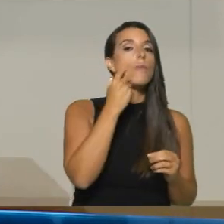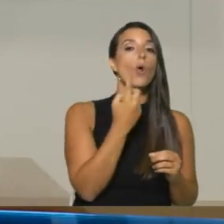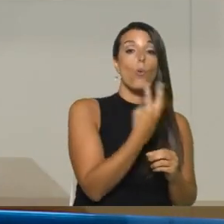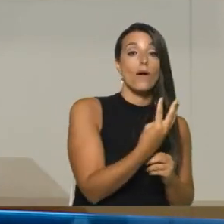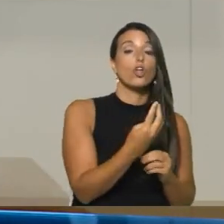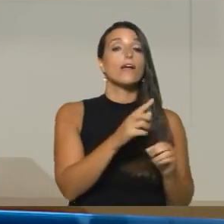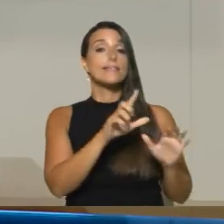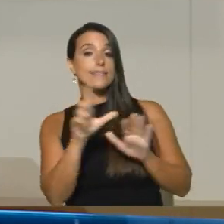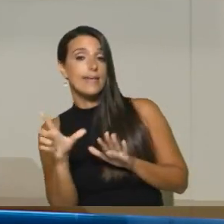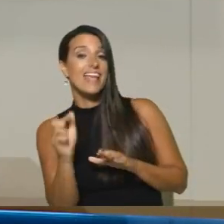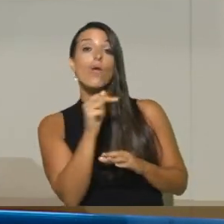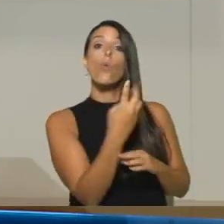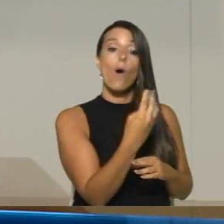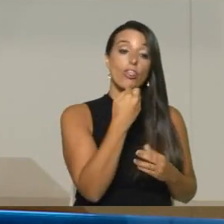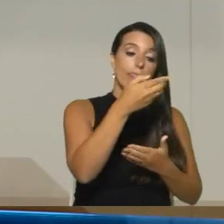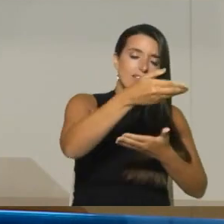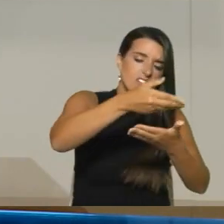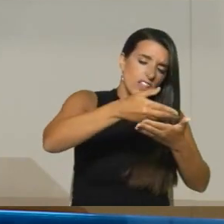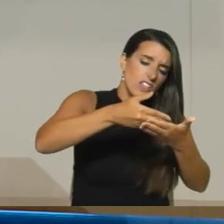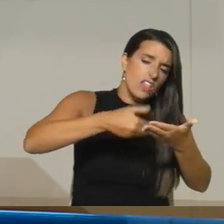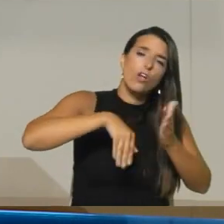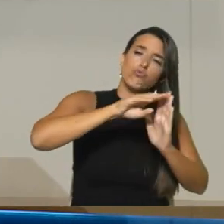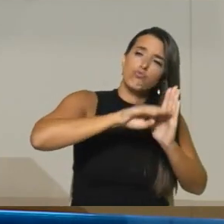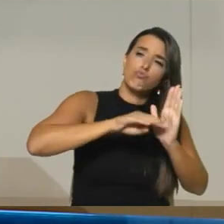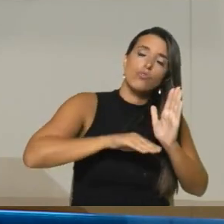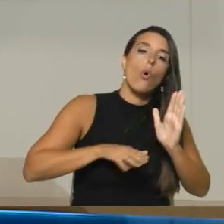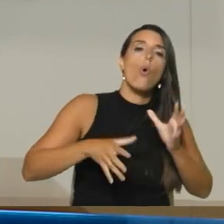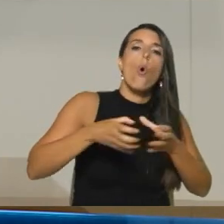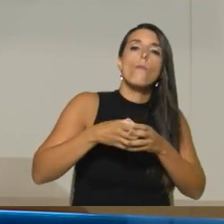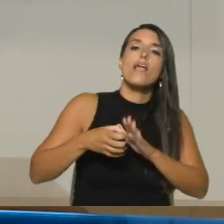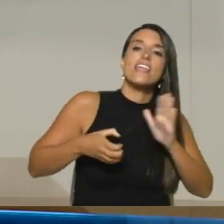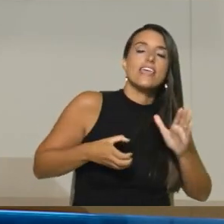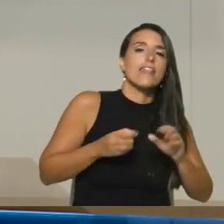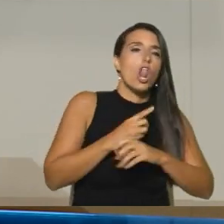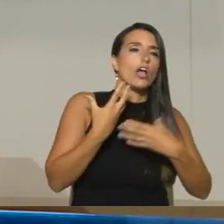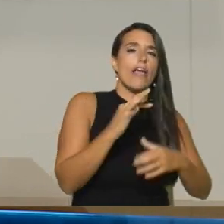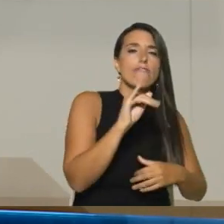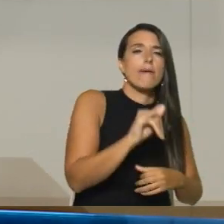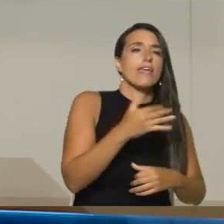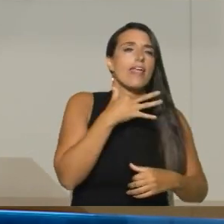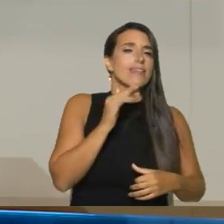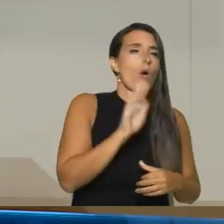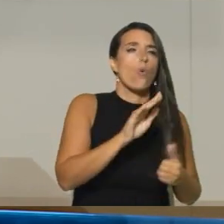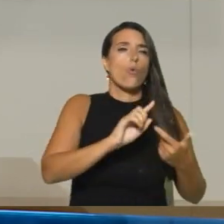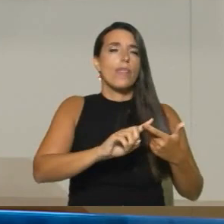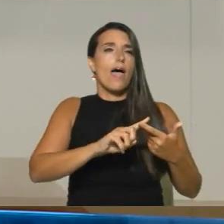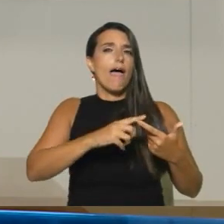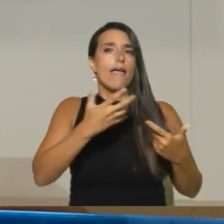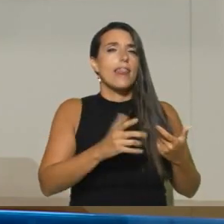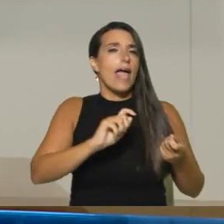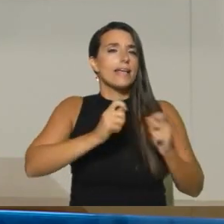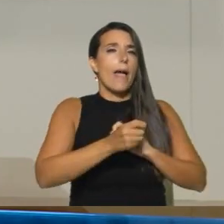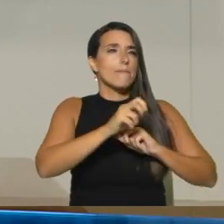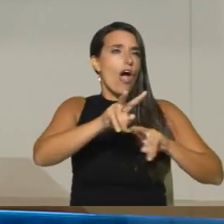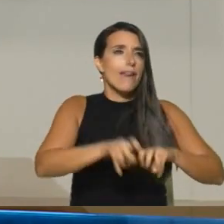siete el comunicado cuatro contenía una cantidad de lineamientos de izquierda rechazo al fondo monetario a la deuda promovida la reforma